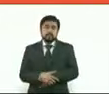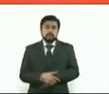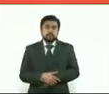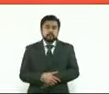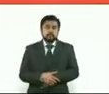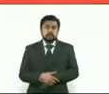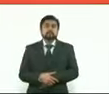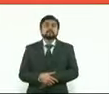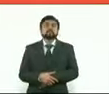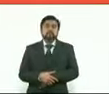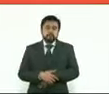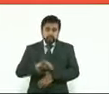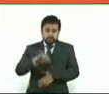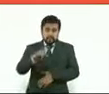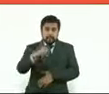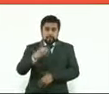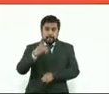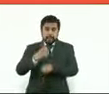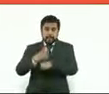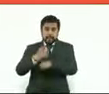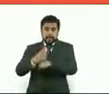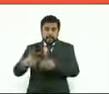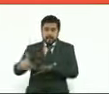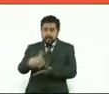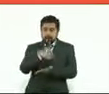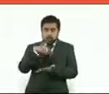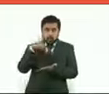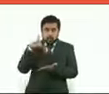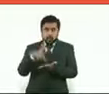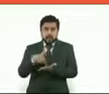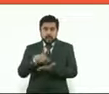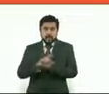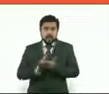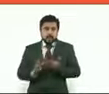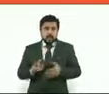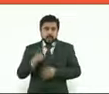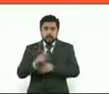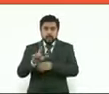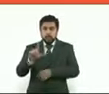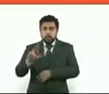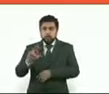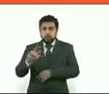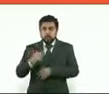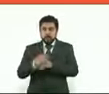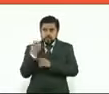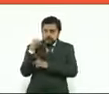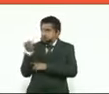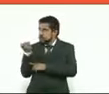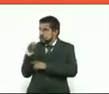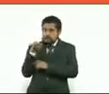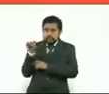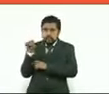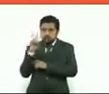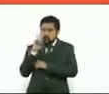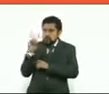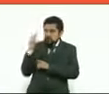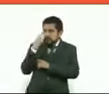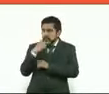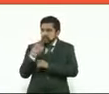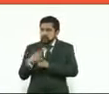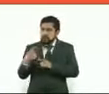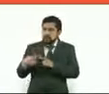Correcto, el primer lugar, de todas maneras, por si las dudas, Lucy voltea, sí, a ver cómo están las cosas